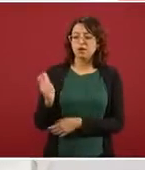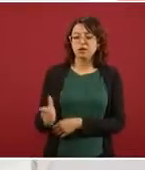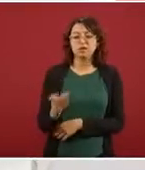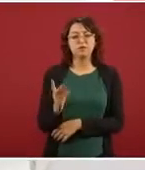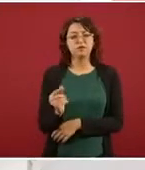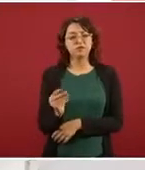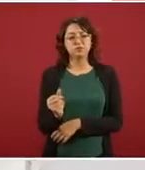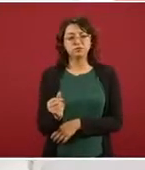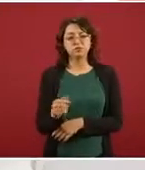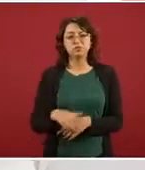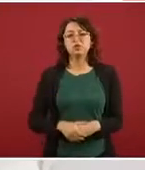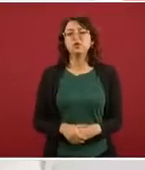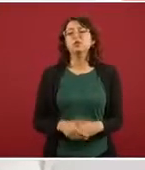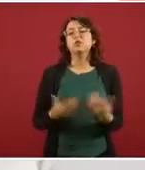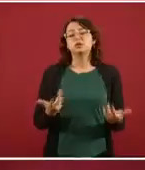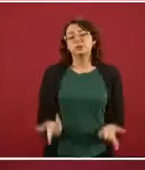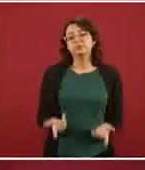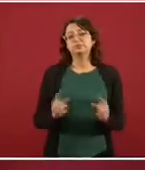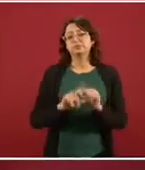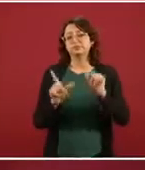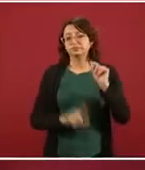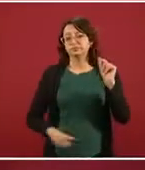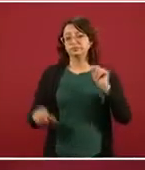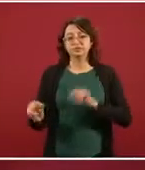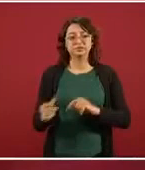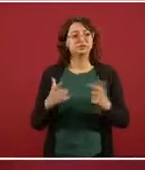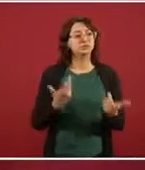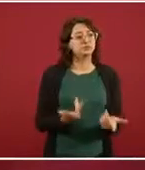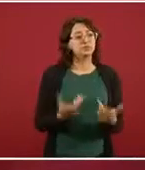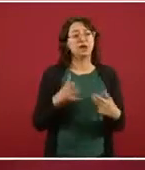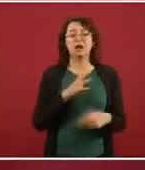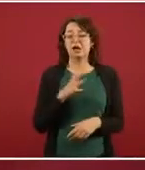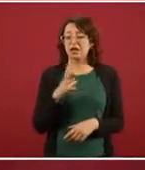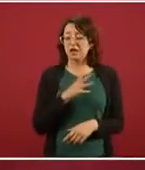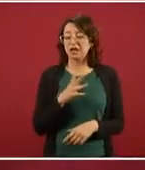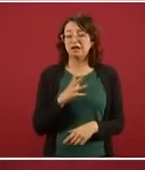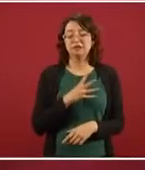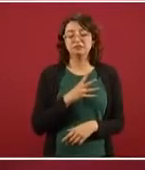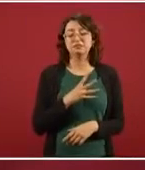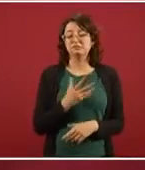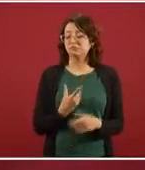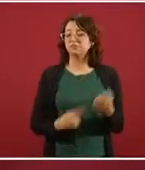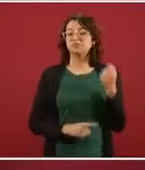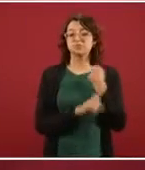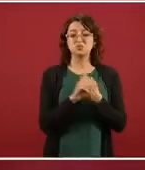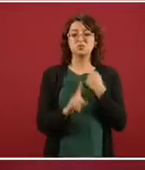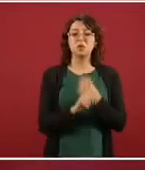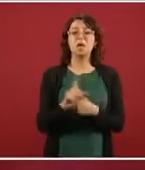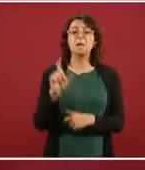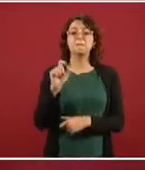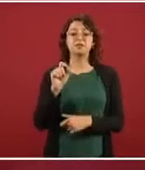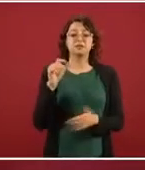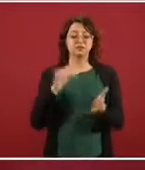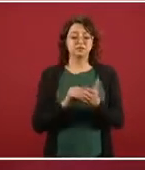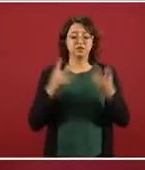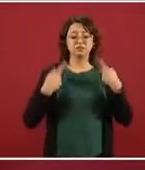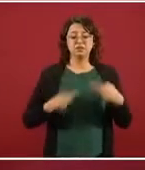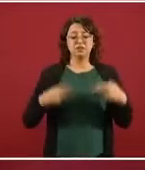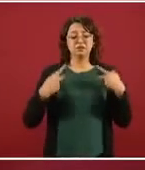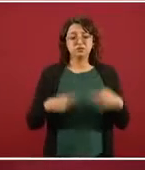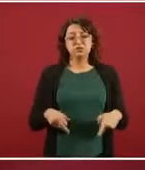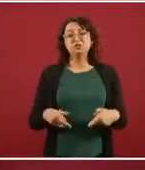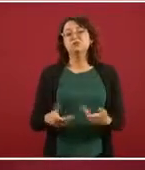esta tarea. A nivel nacional tenemos este caso de poco más de 20,000 beneficiarios que tienen